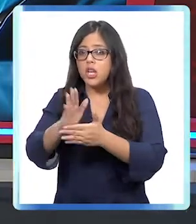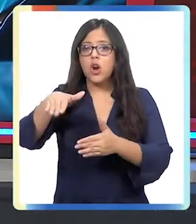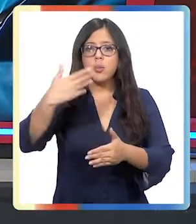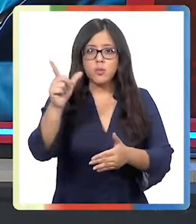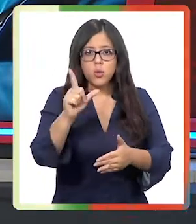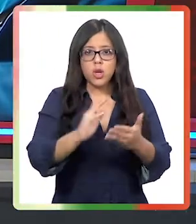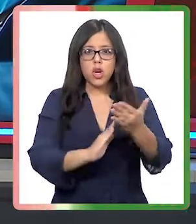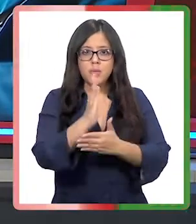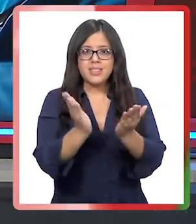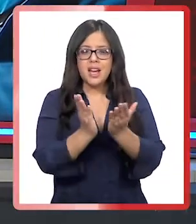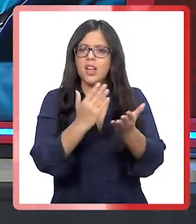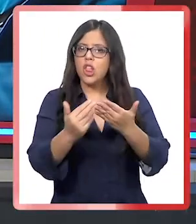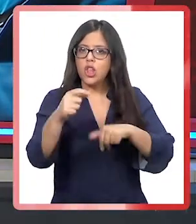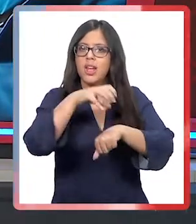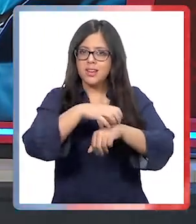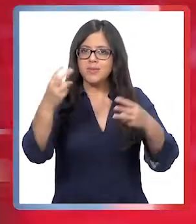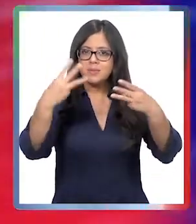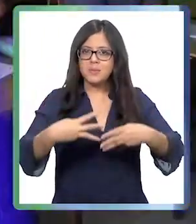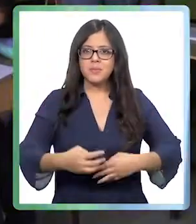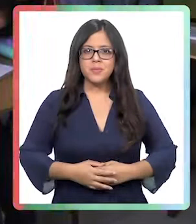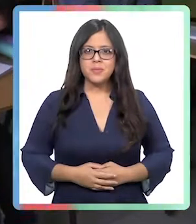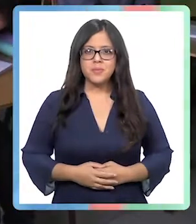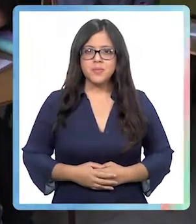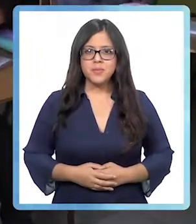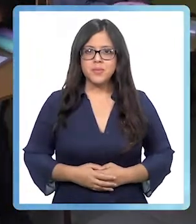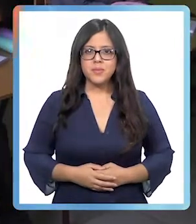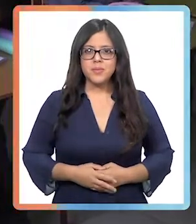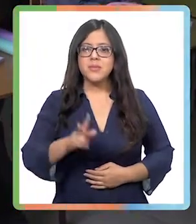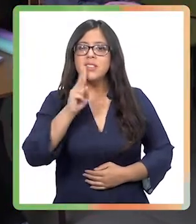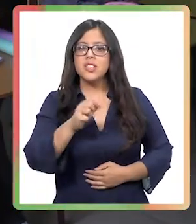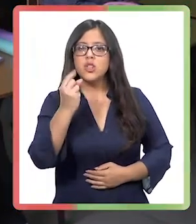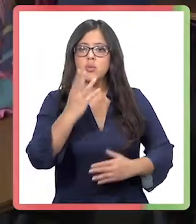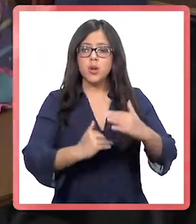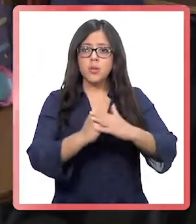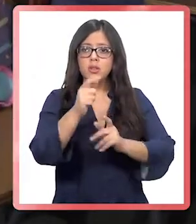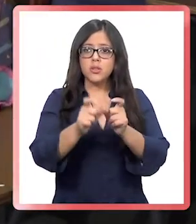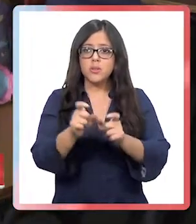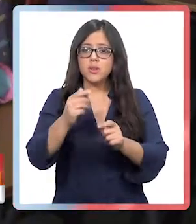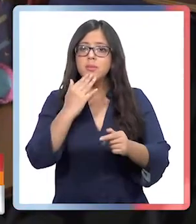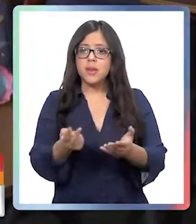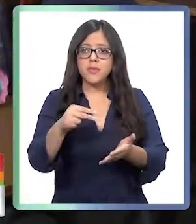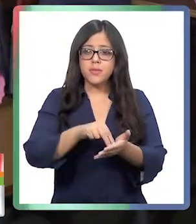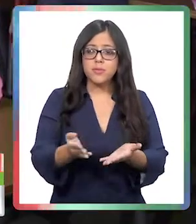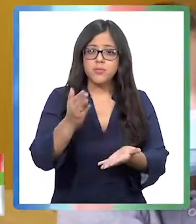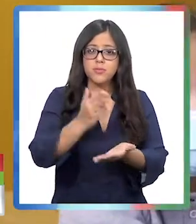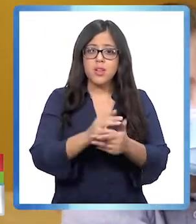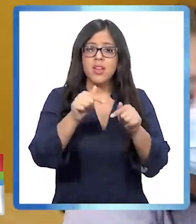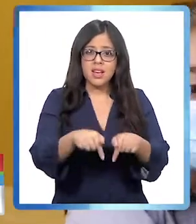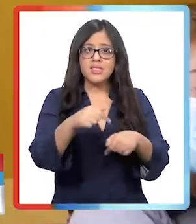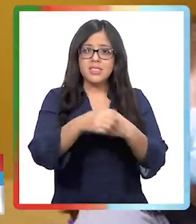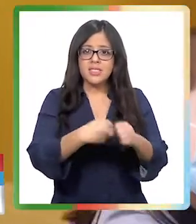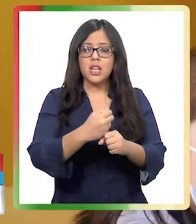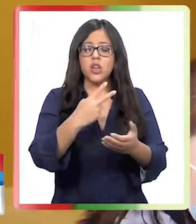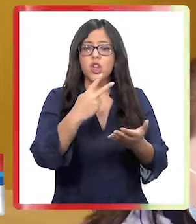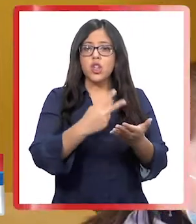próximo lunes itv patagonia nos cuenta más sin a foros en las salas y con la presencialidad obligatoria así será el